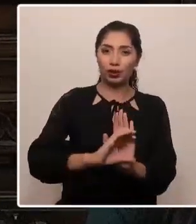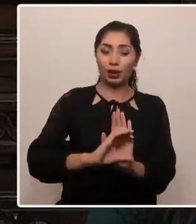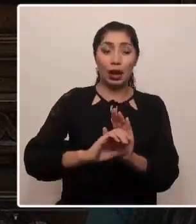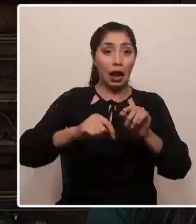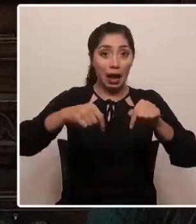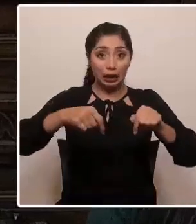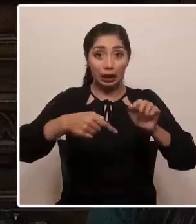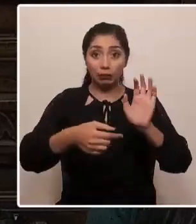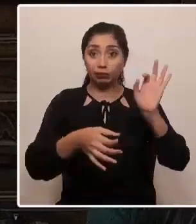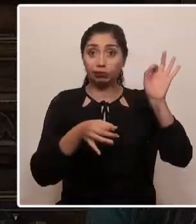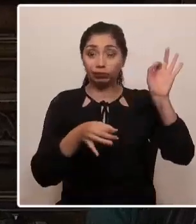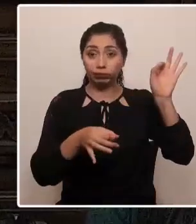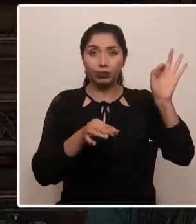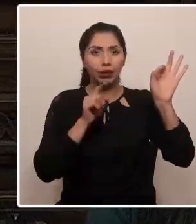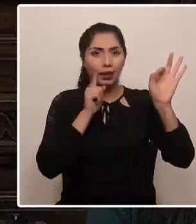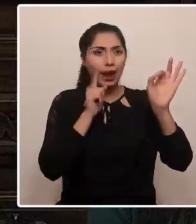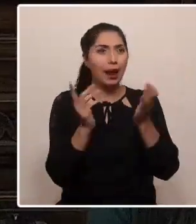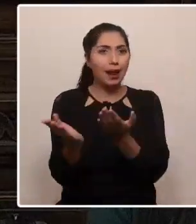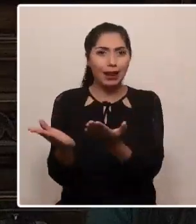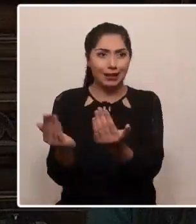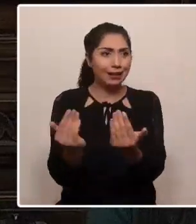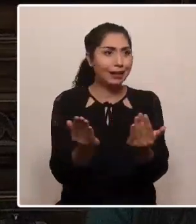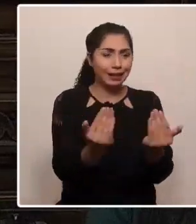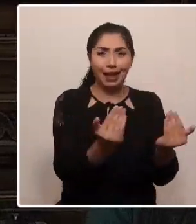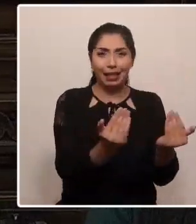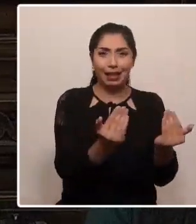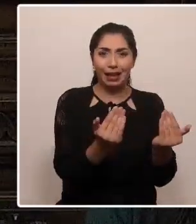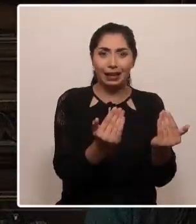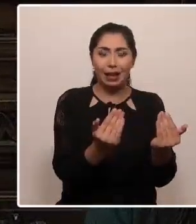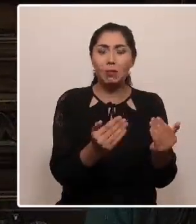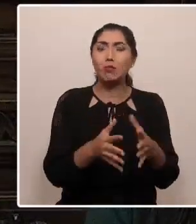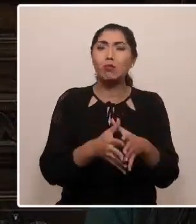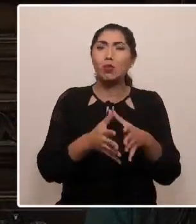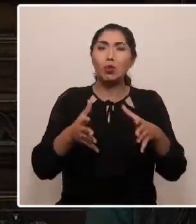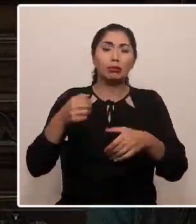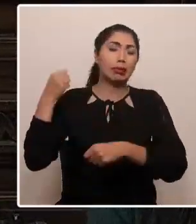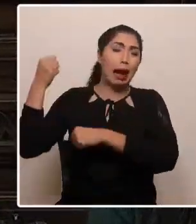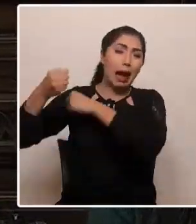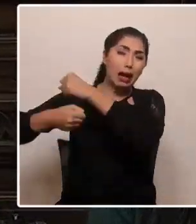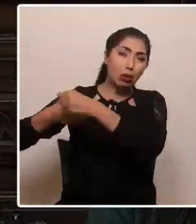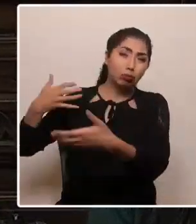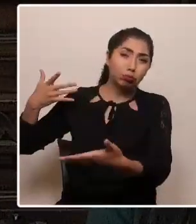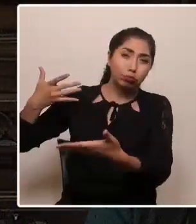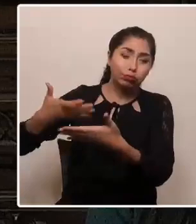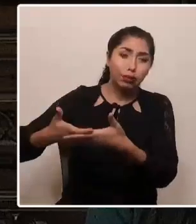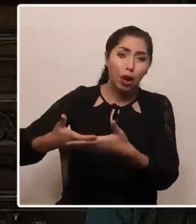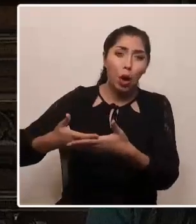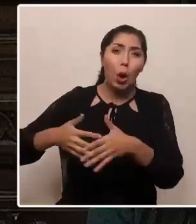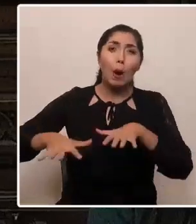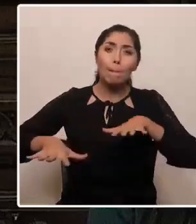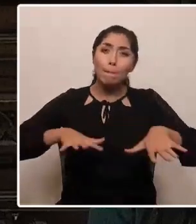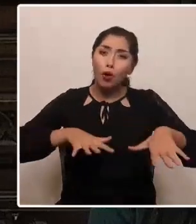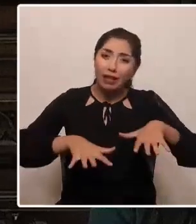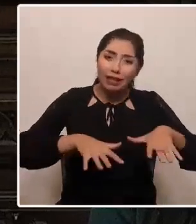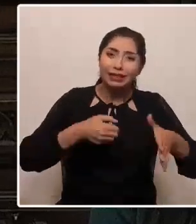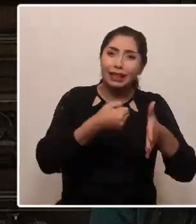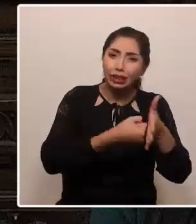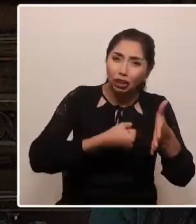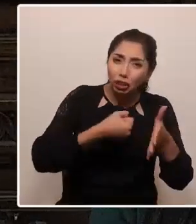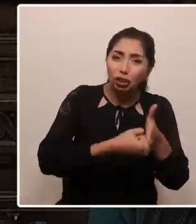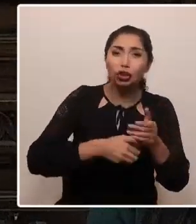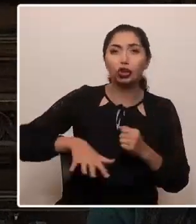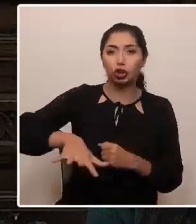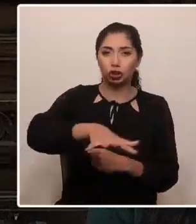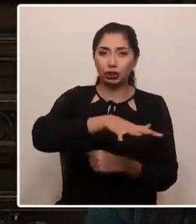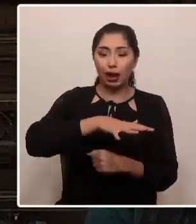contenidas las demandas que han sido relevadas por décadas de movilizaciones sociales. Se trata, en definitiva, de aquellas